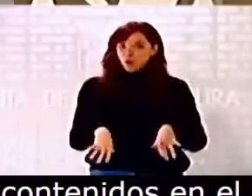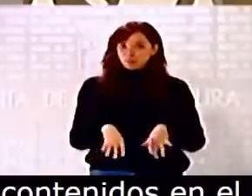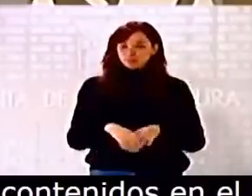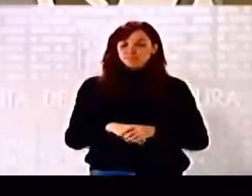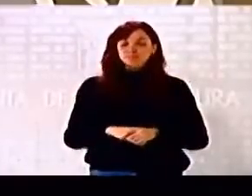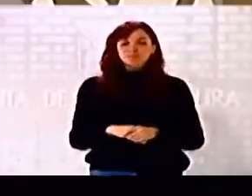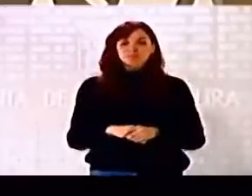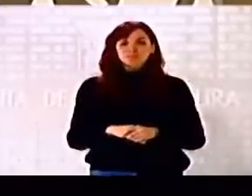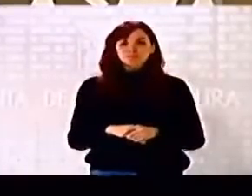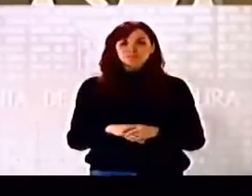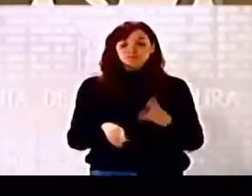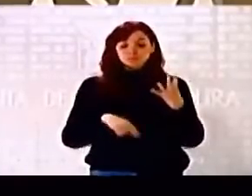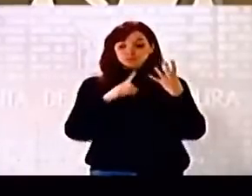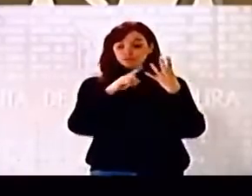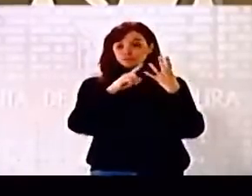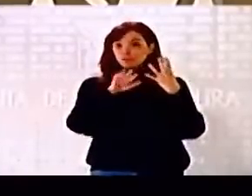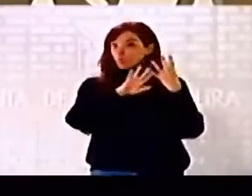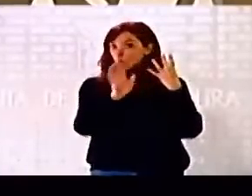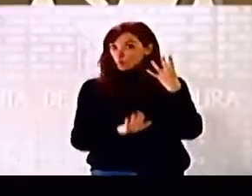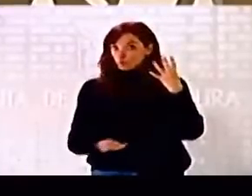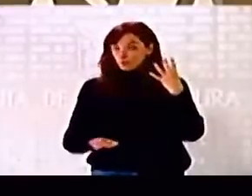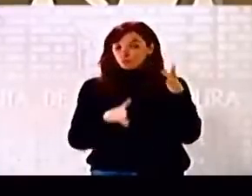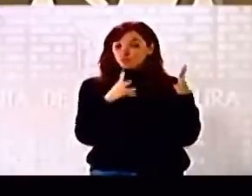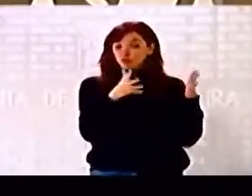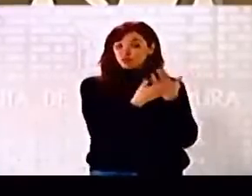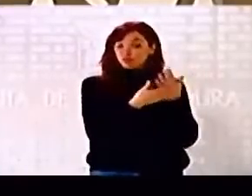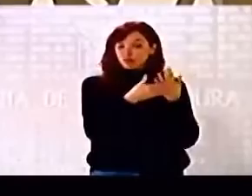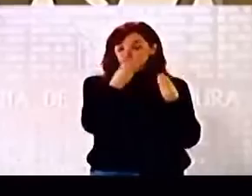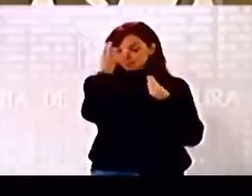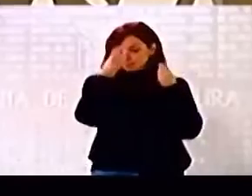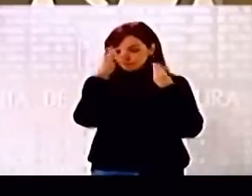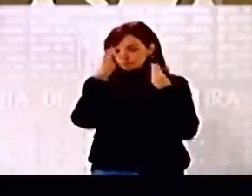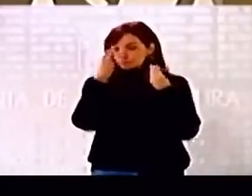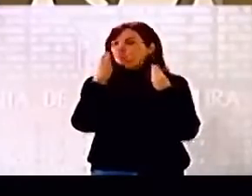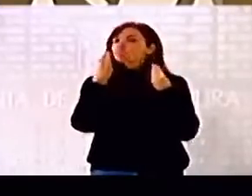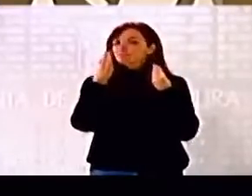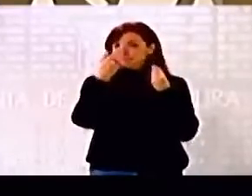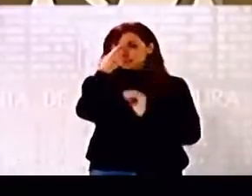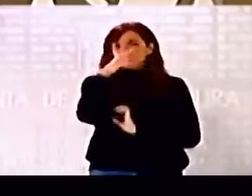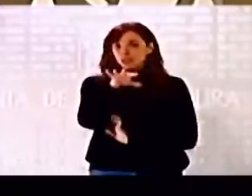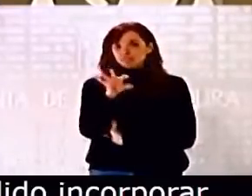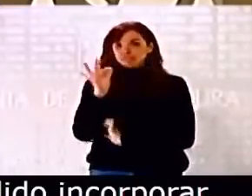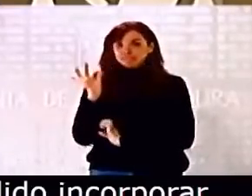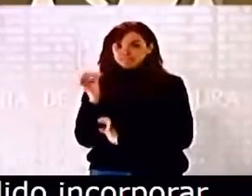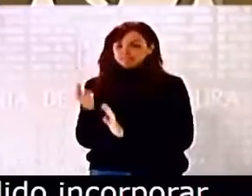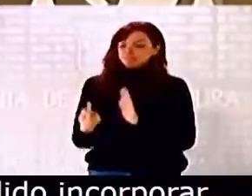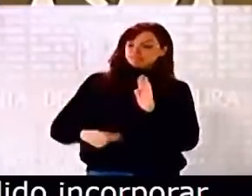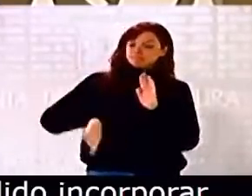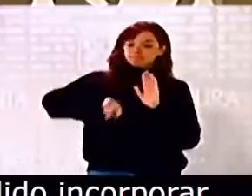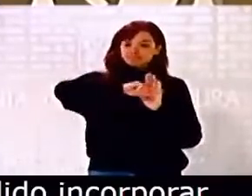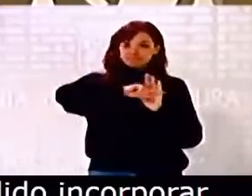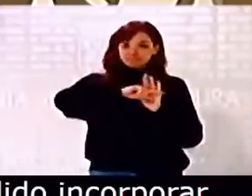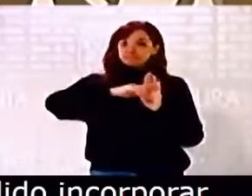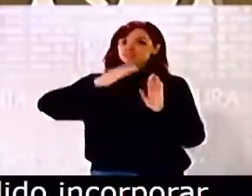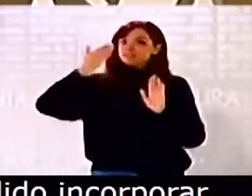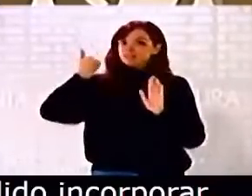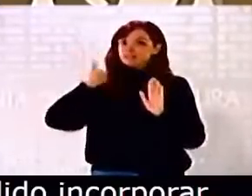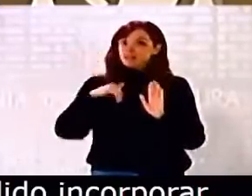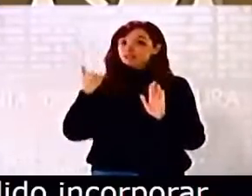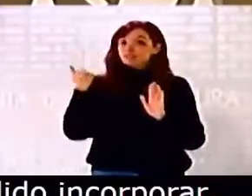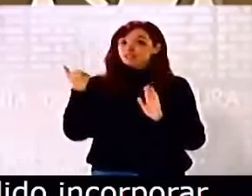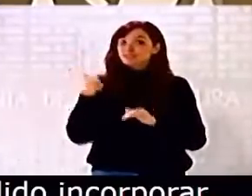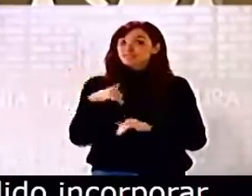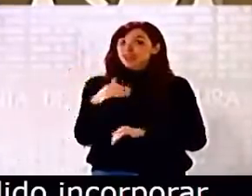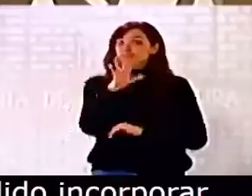el Consejo de Gobierno también ha decidido incorporar, porque ya cumplen con la cifra